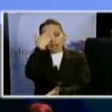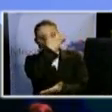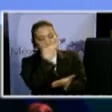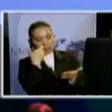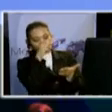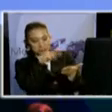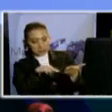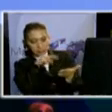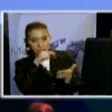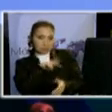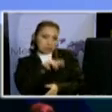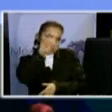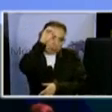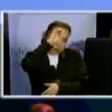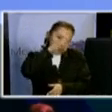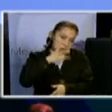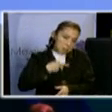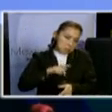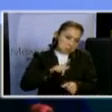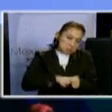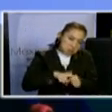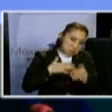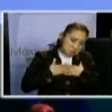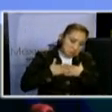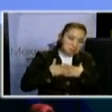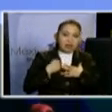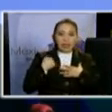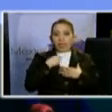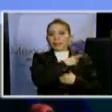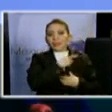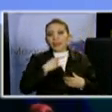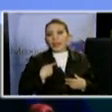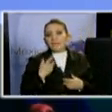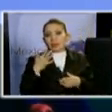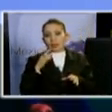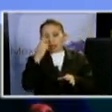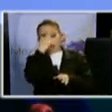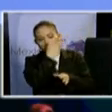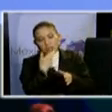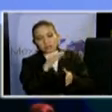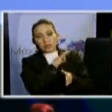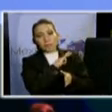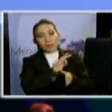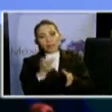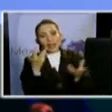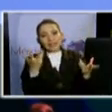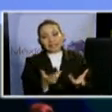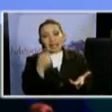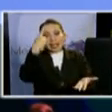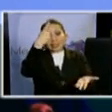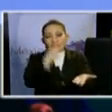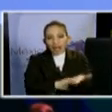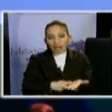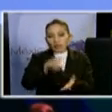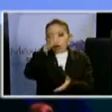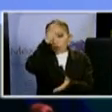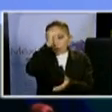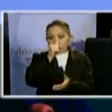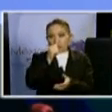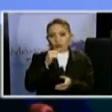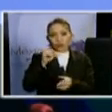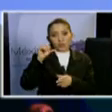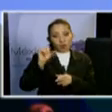revisado. Mi opinión personal es que debe existir una revisión que se pueda generar dentro de los acuerdos de una